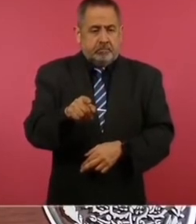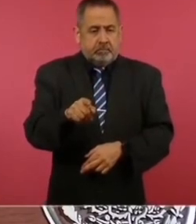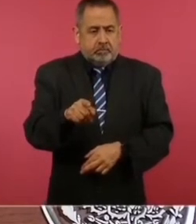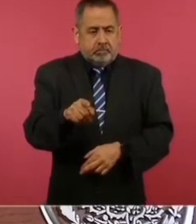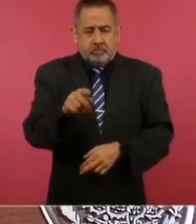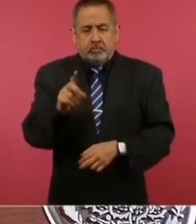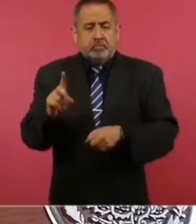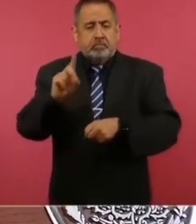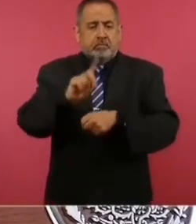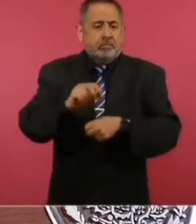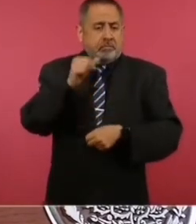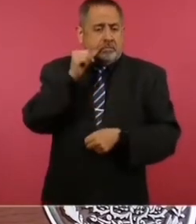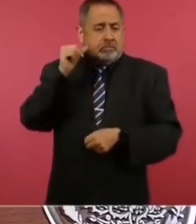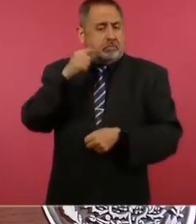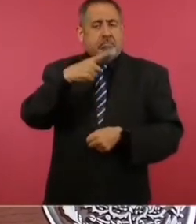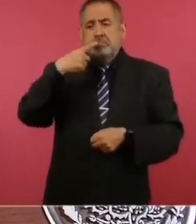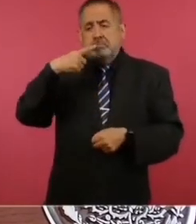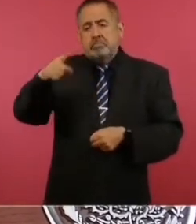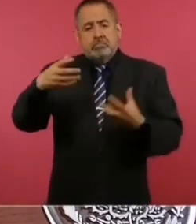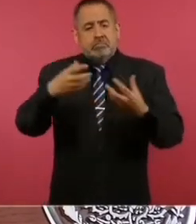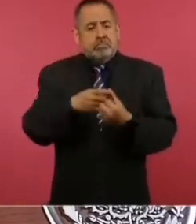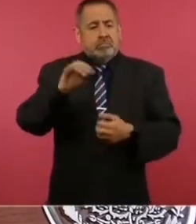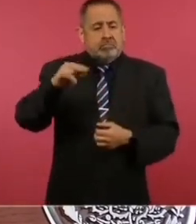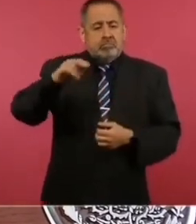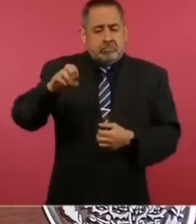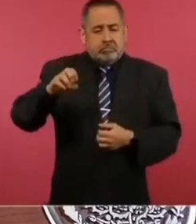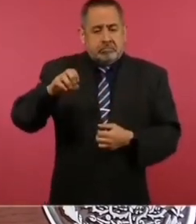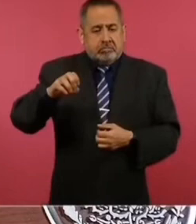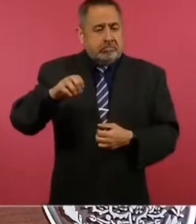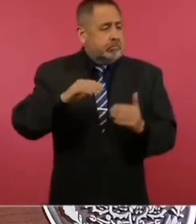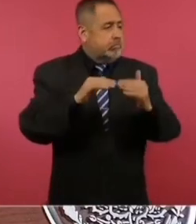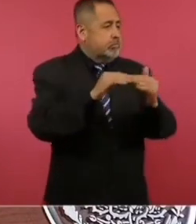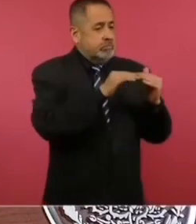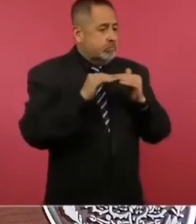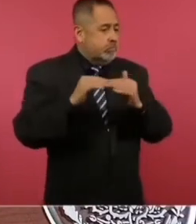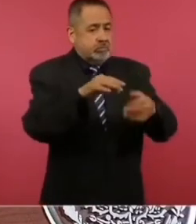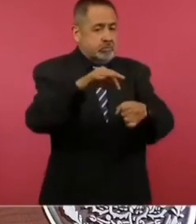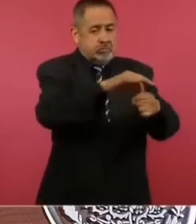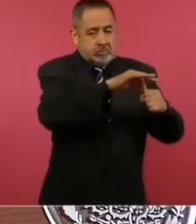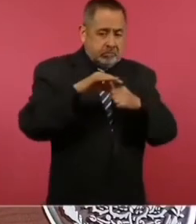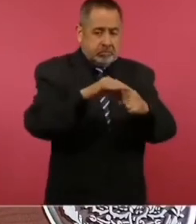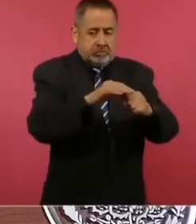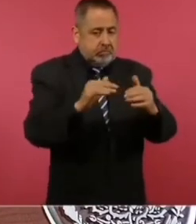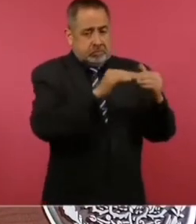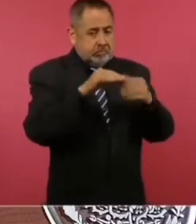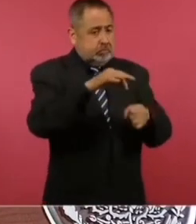El día de ayer la Comisión de Quejas y Denuncias del INE, por unanimidad de votos,